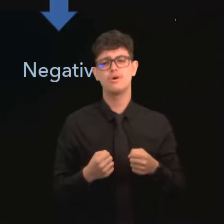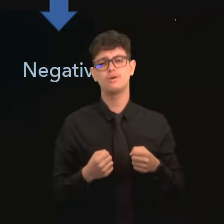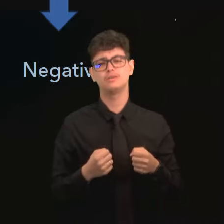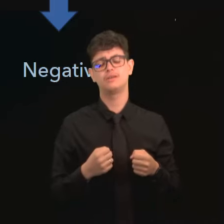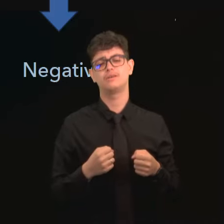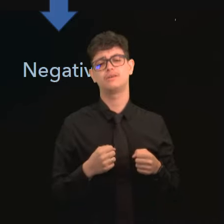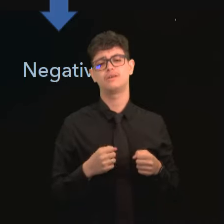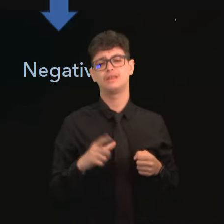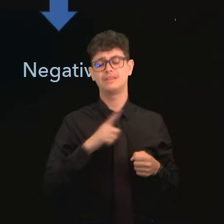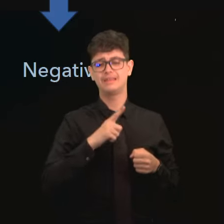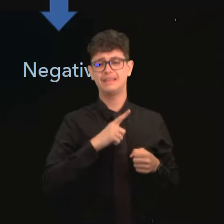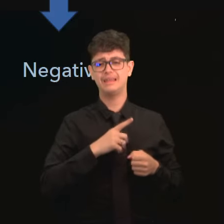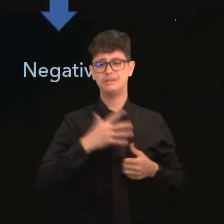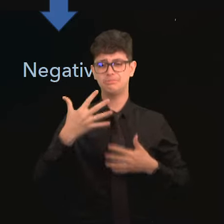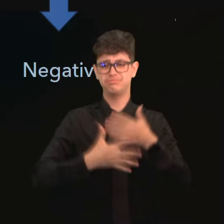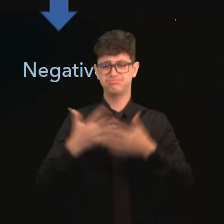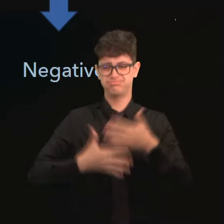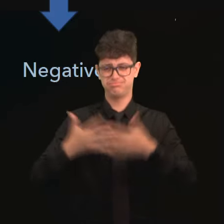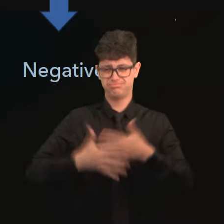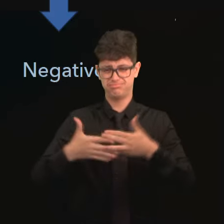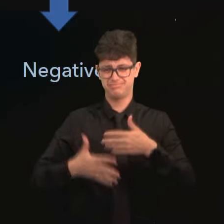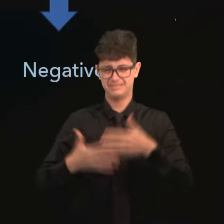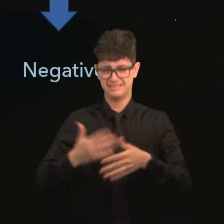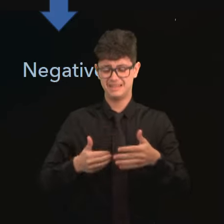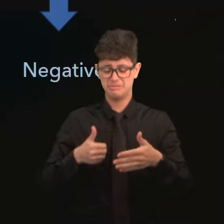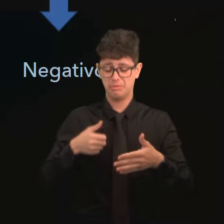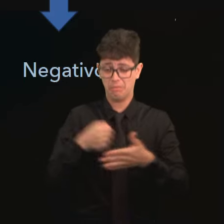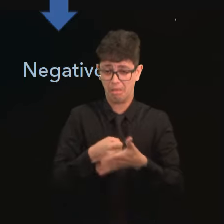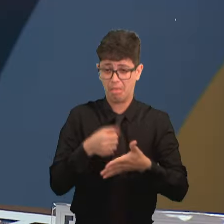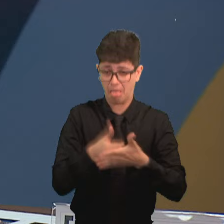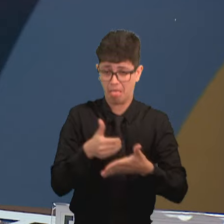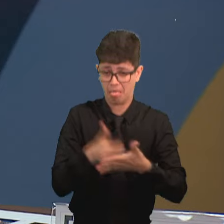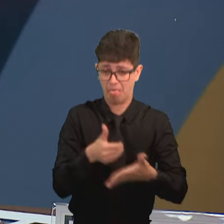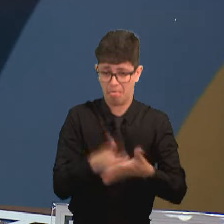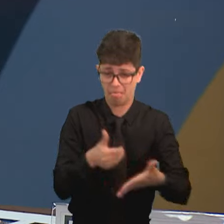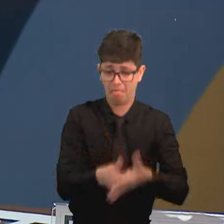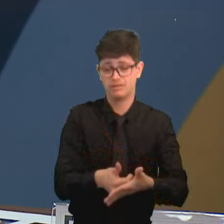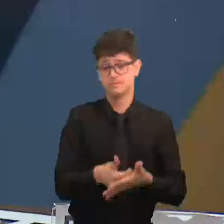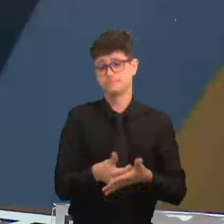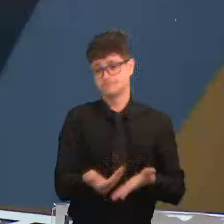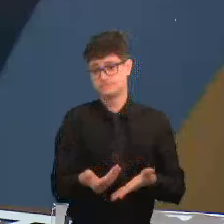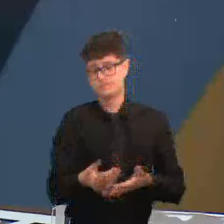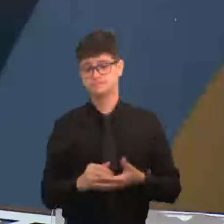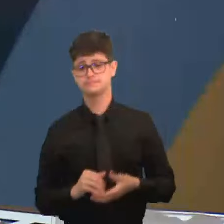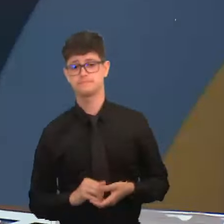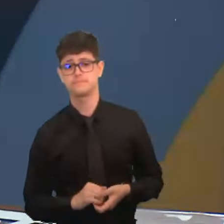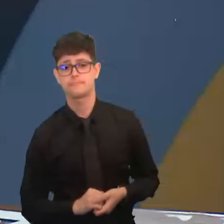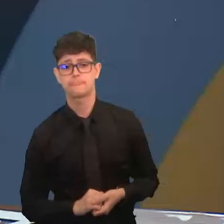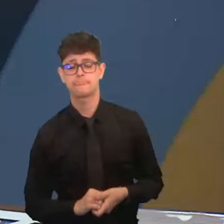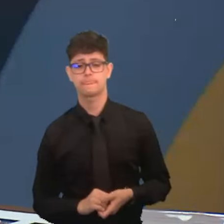producir conflictos para el mismo dato de entrada.